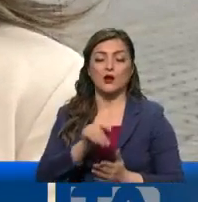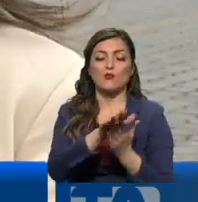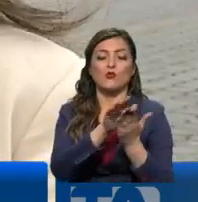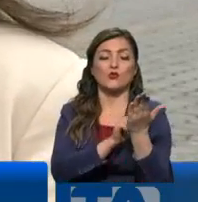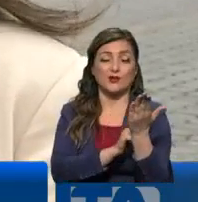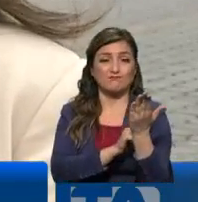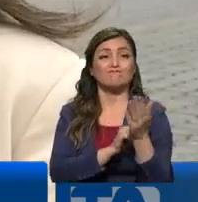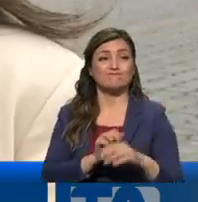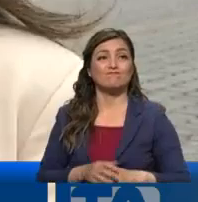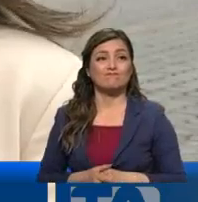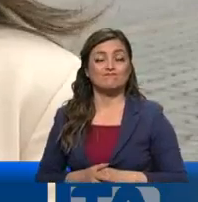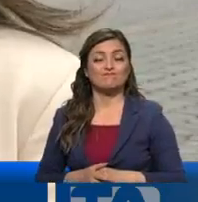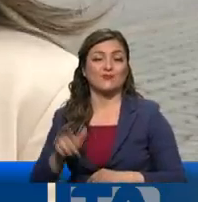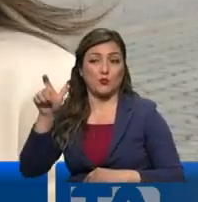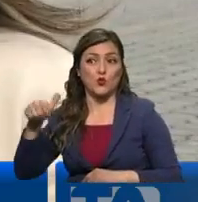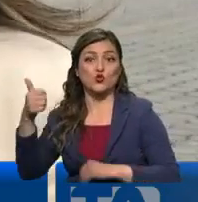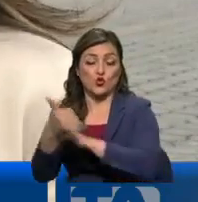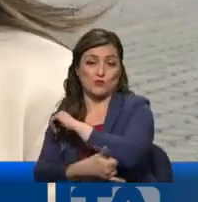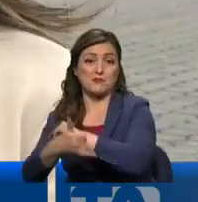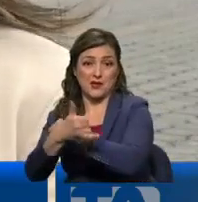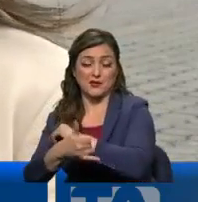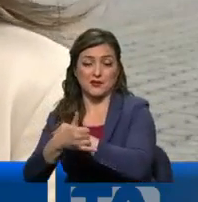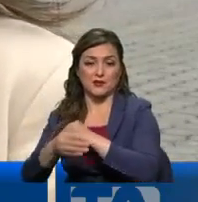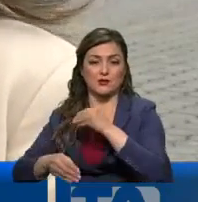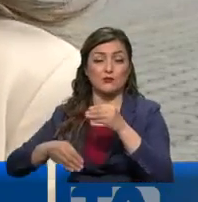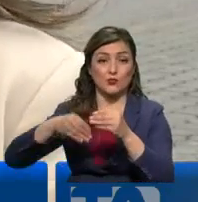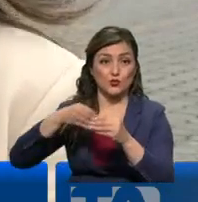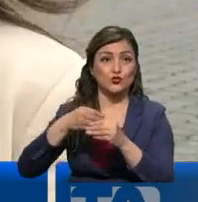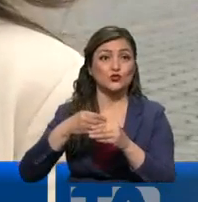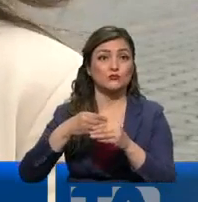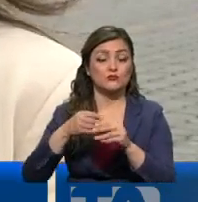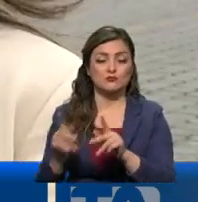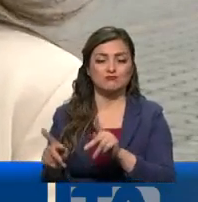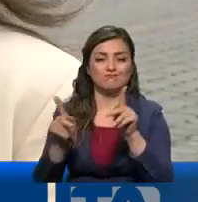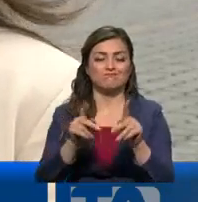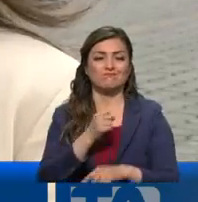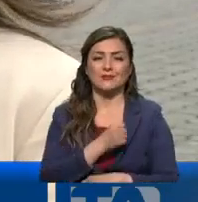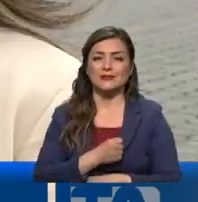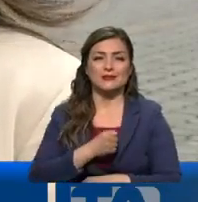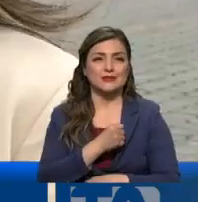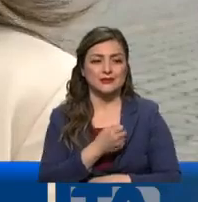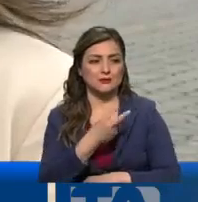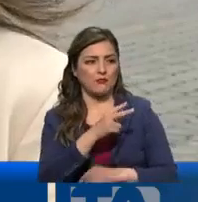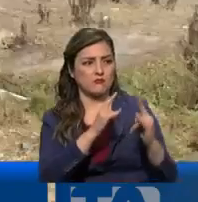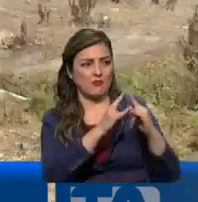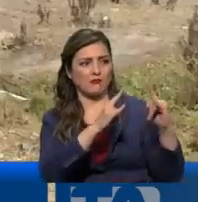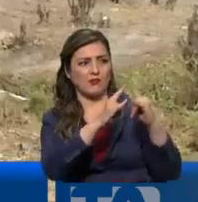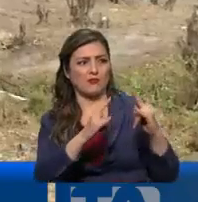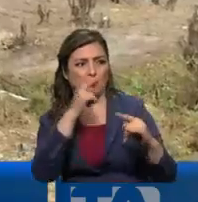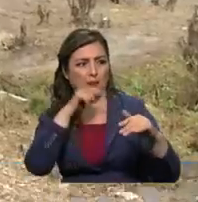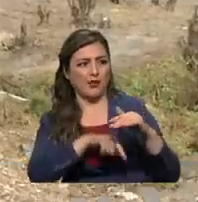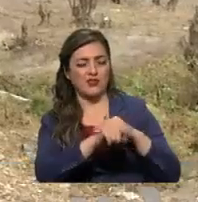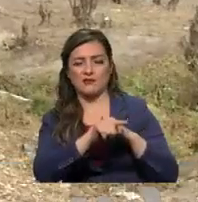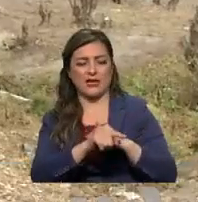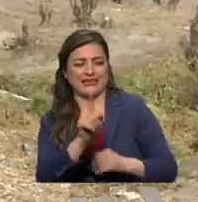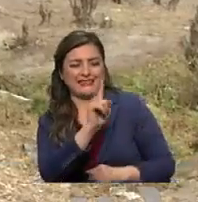proyectos pensados, inclusive teníamos una inversión extranjera ya prevista, que lastimosamente ante esta situación se retiró. La